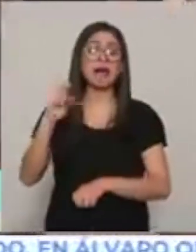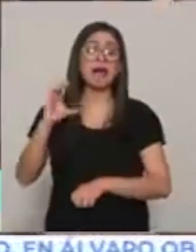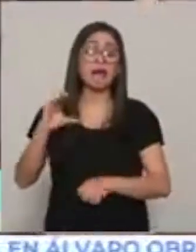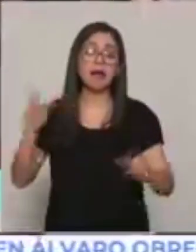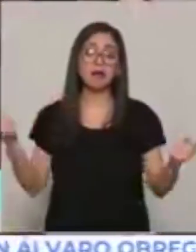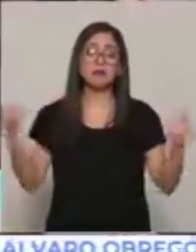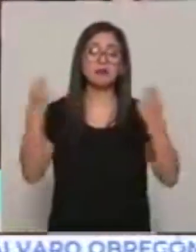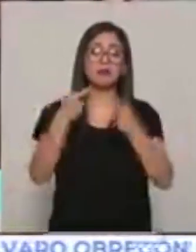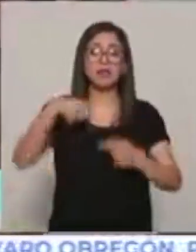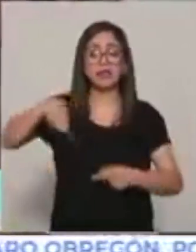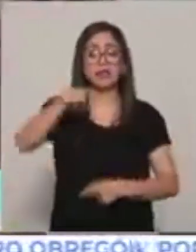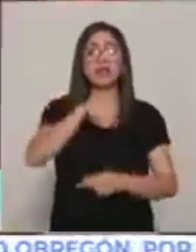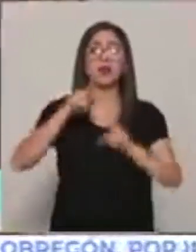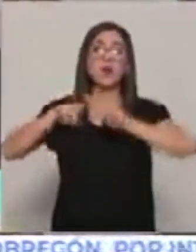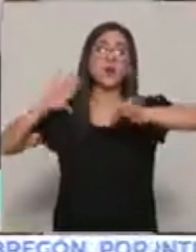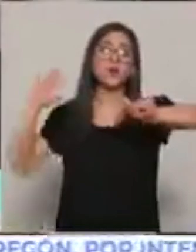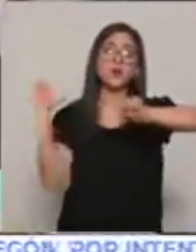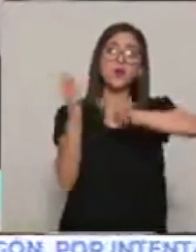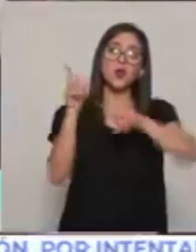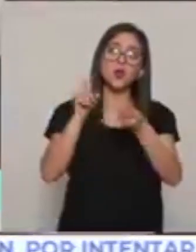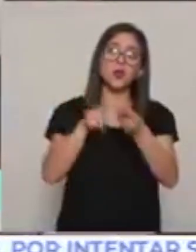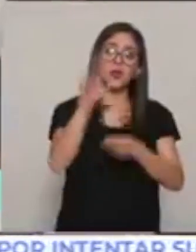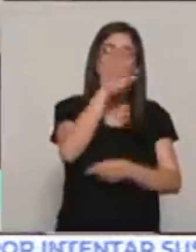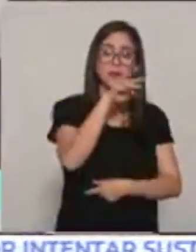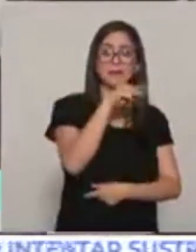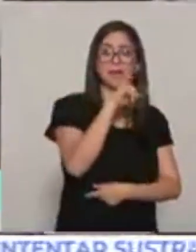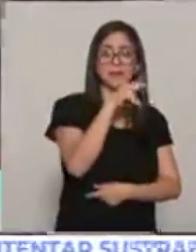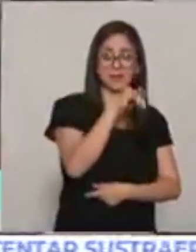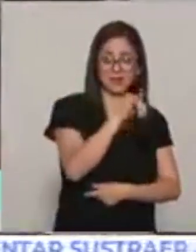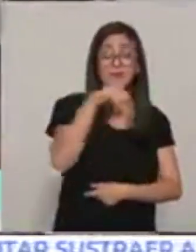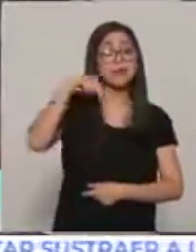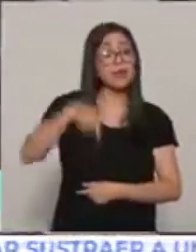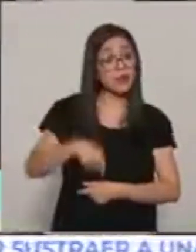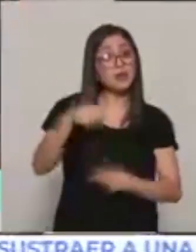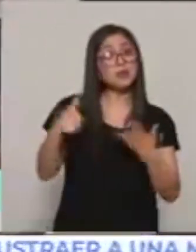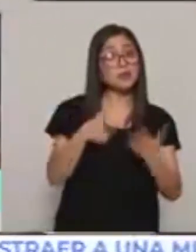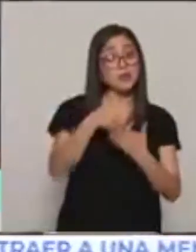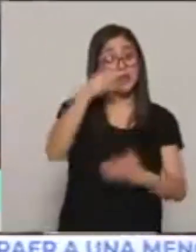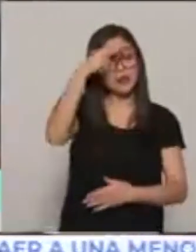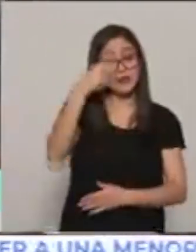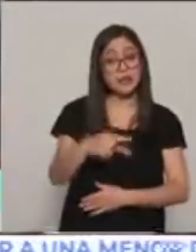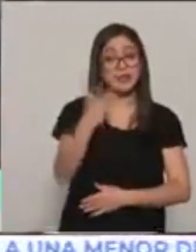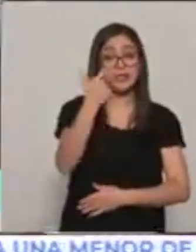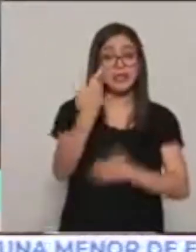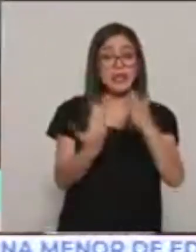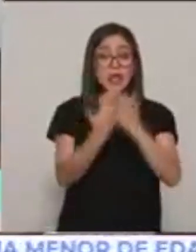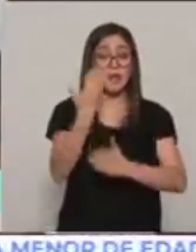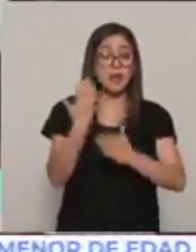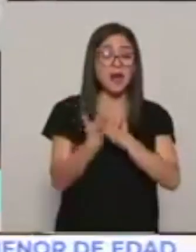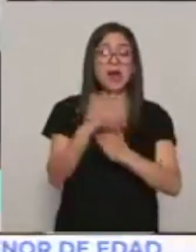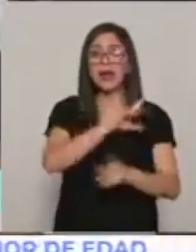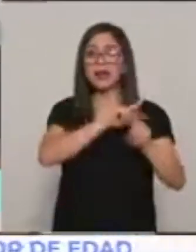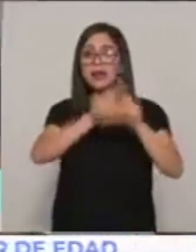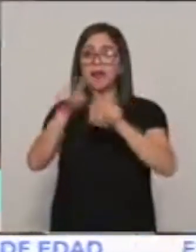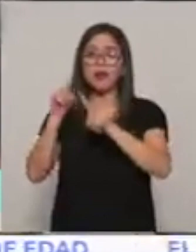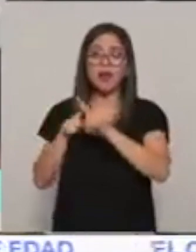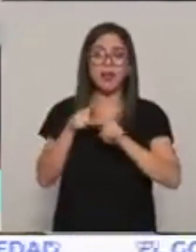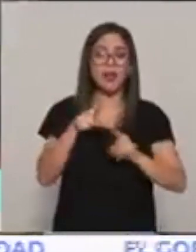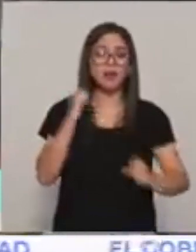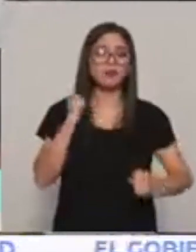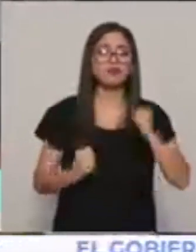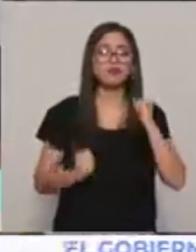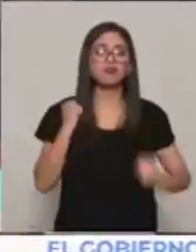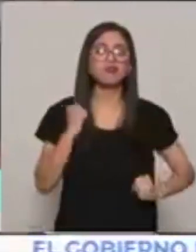Tazón en Miami, mientras aquí en la Ciudad de México, en punto de las 7 de la mañana, miles de corredores ya listos